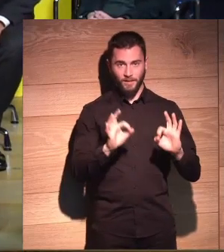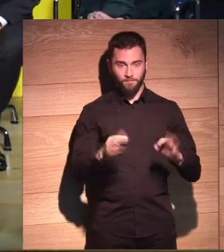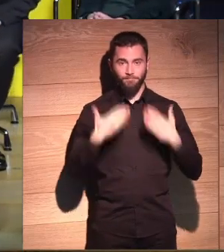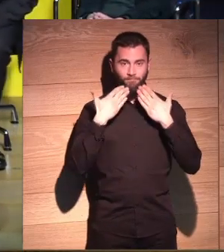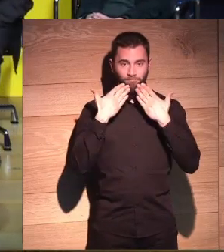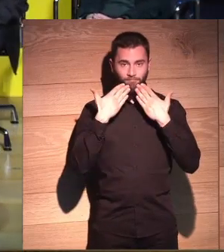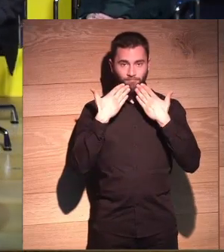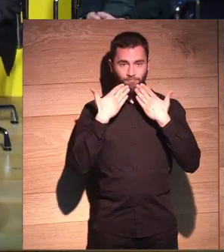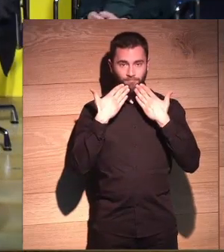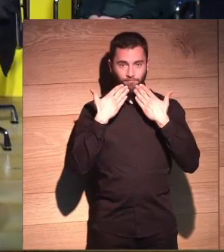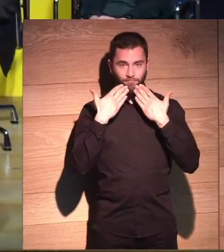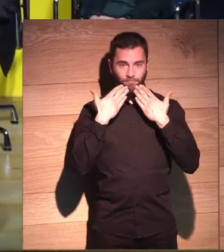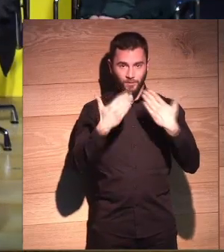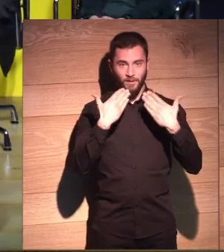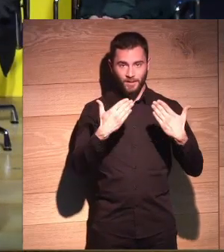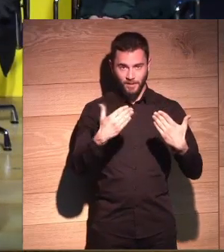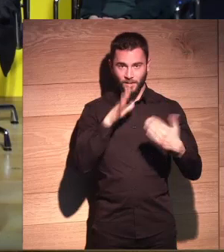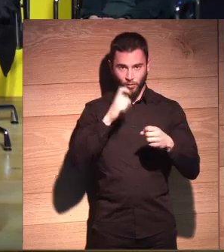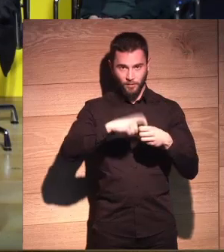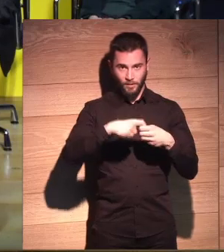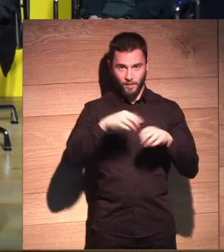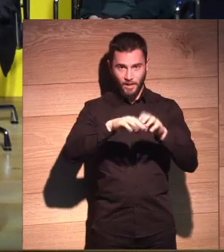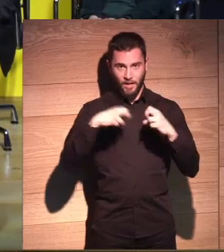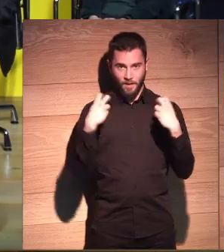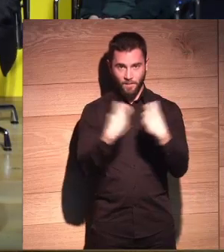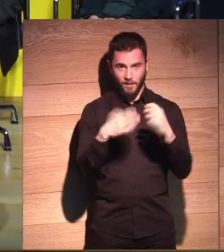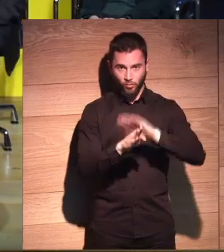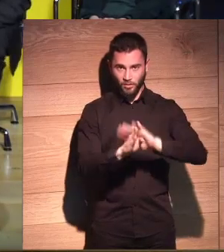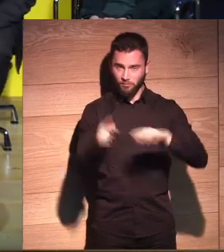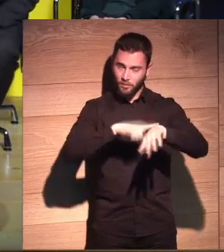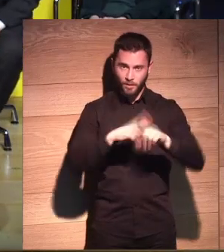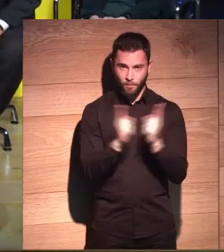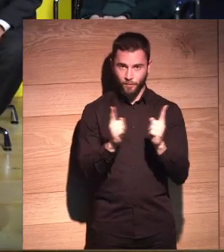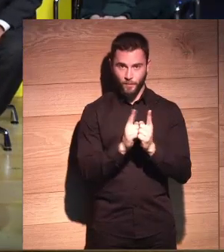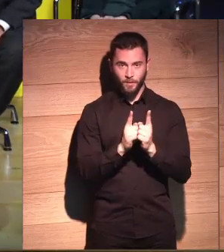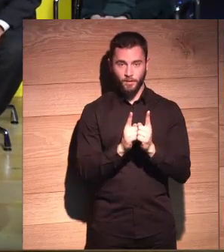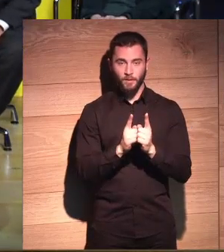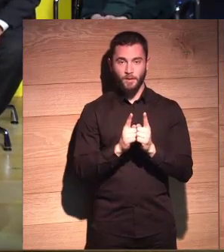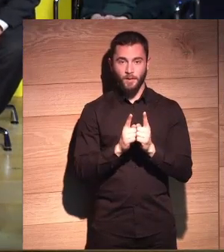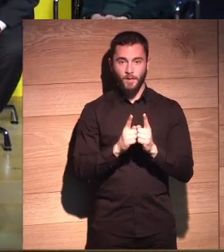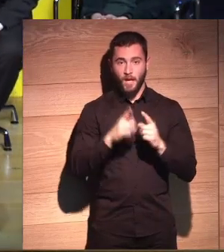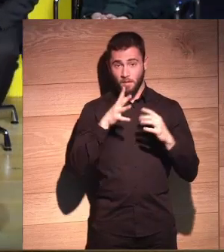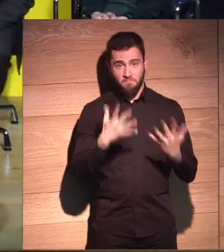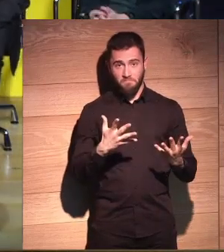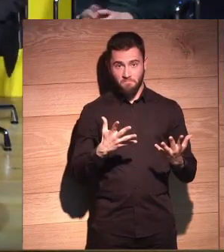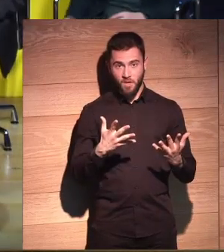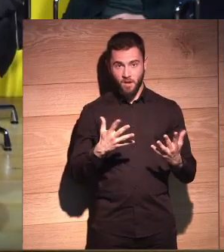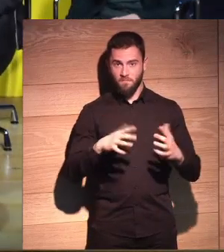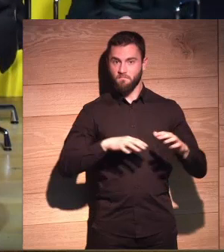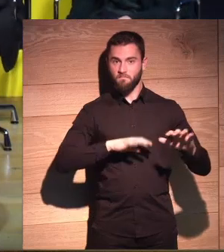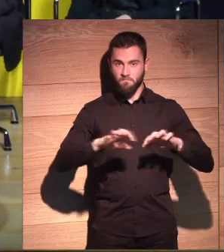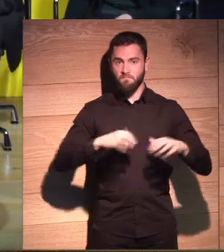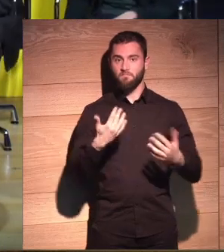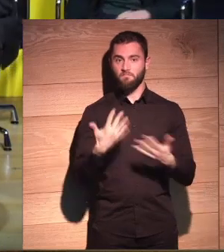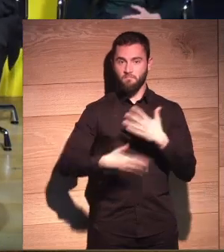muchas gracias por tu intervención. Sigues con nosotros en la mesa un rato. Vamos a hacerlo dinámico. Van a